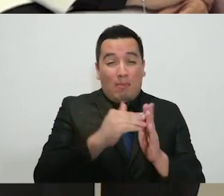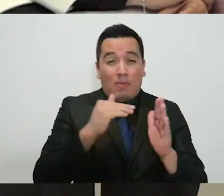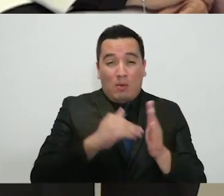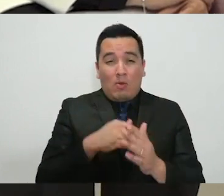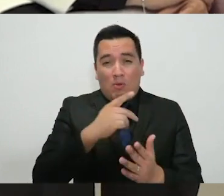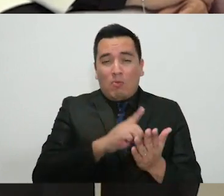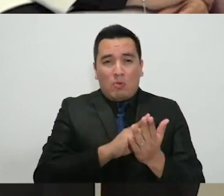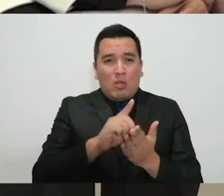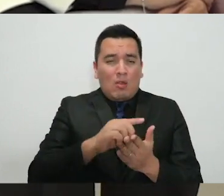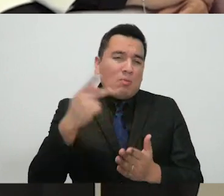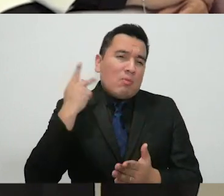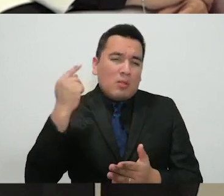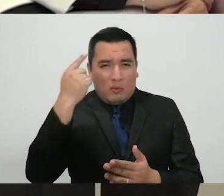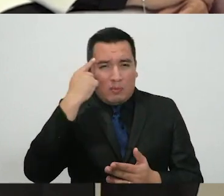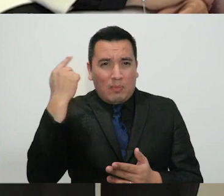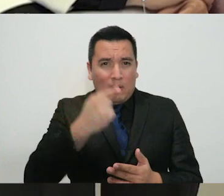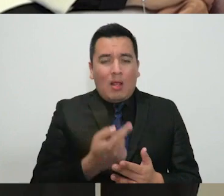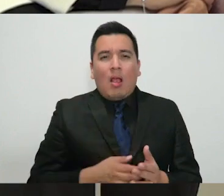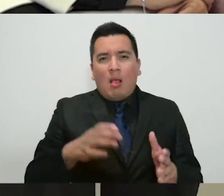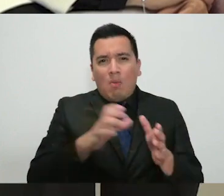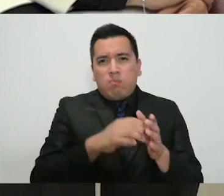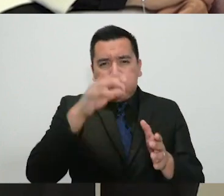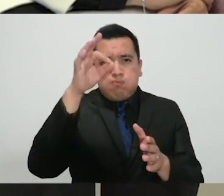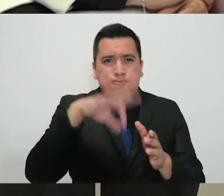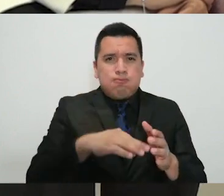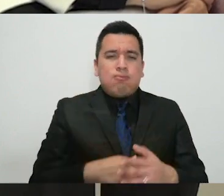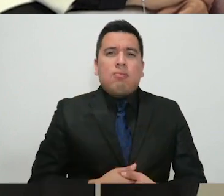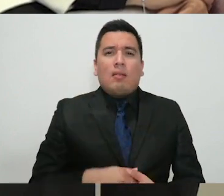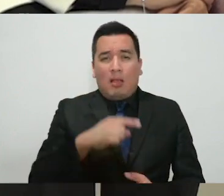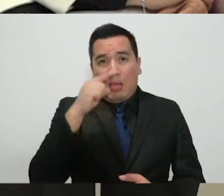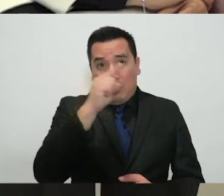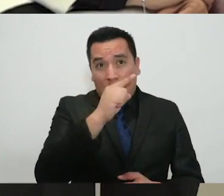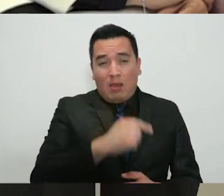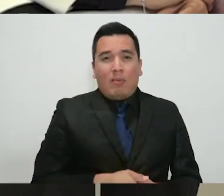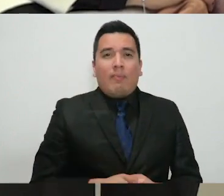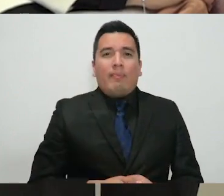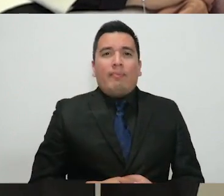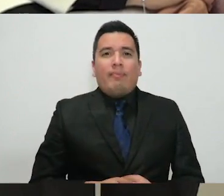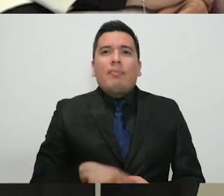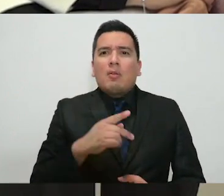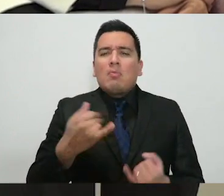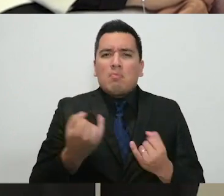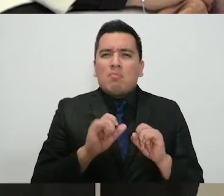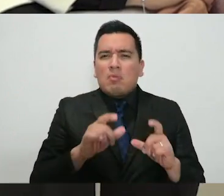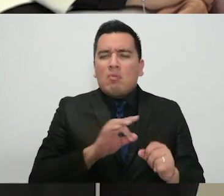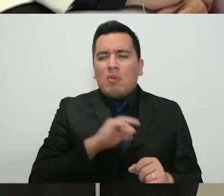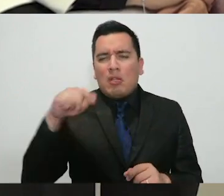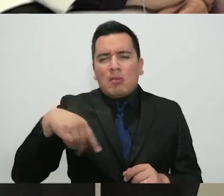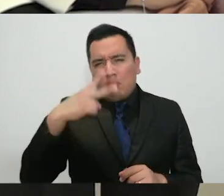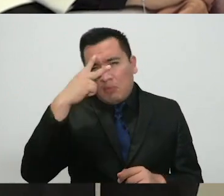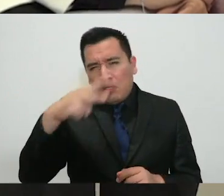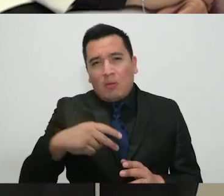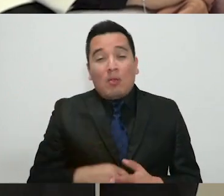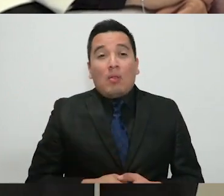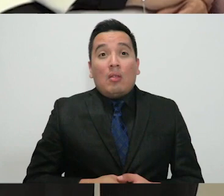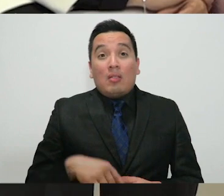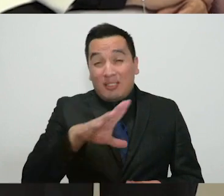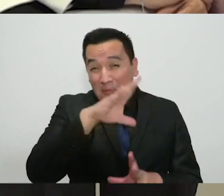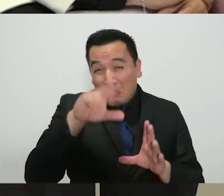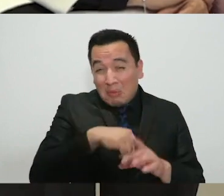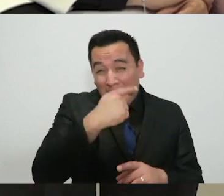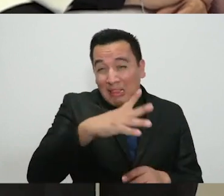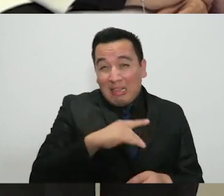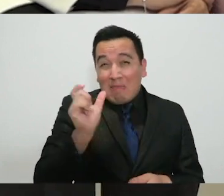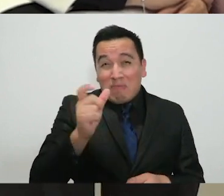millones tienen derechos políticos para participar allá y también potencialmente para participar aquí. No todos